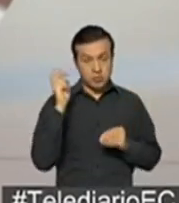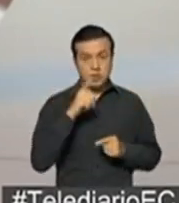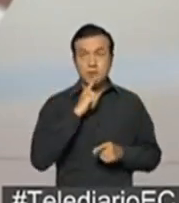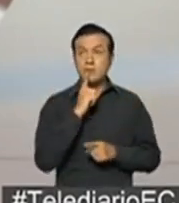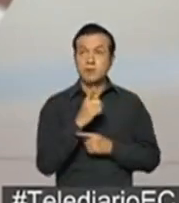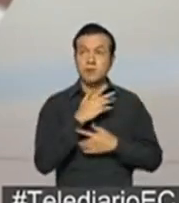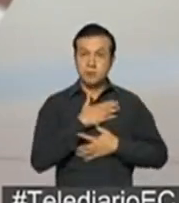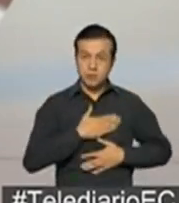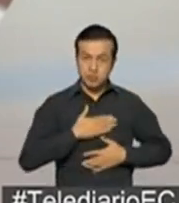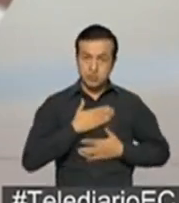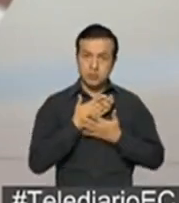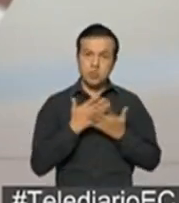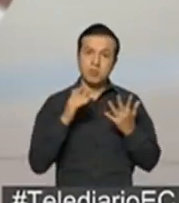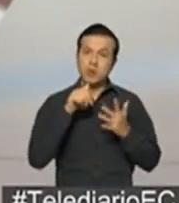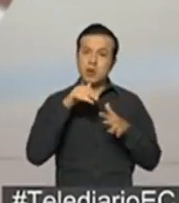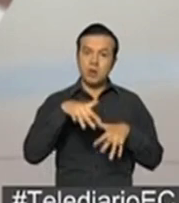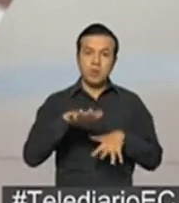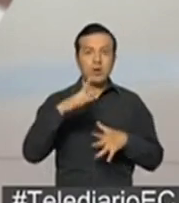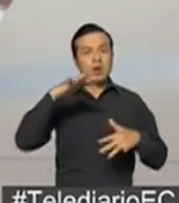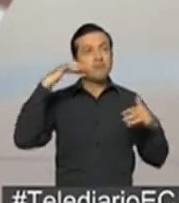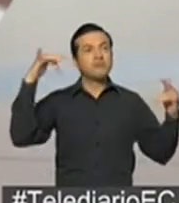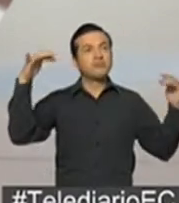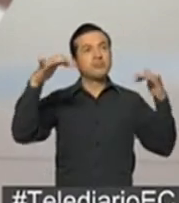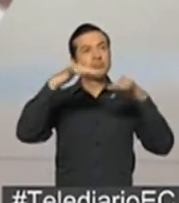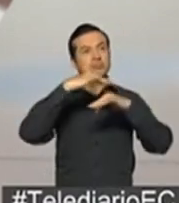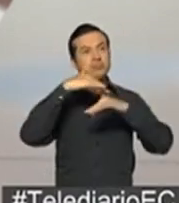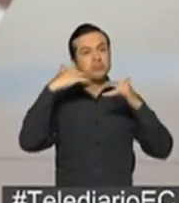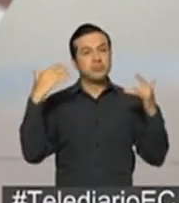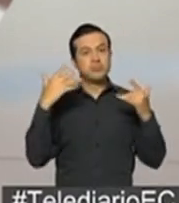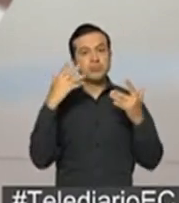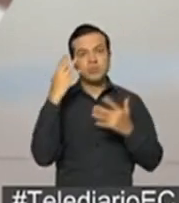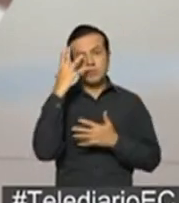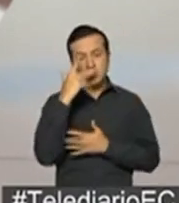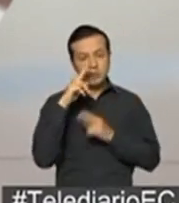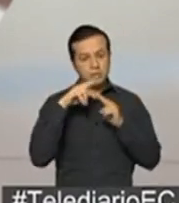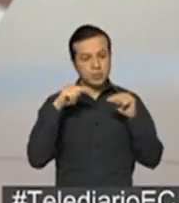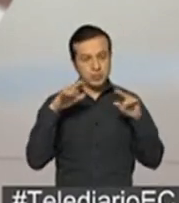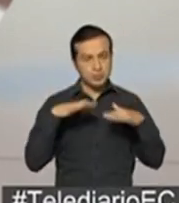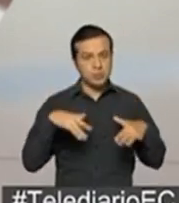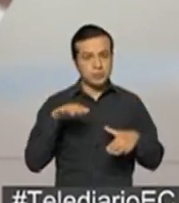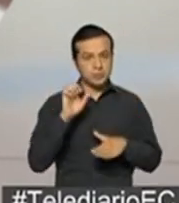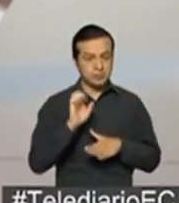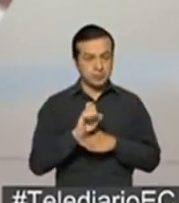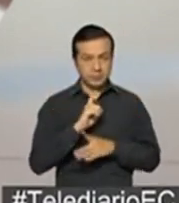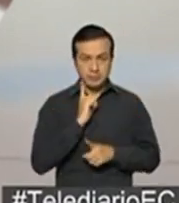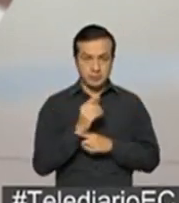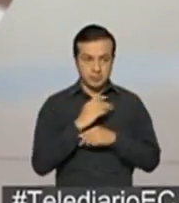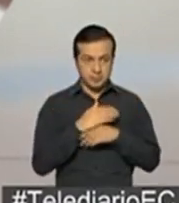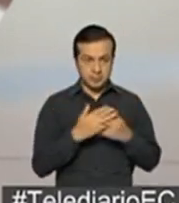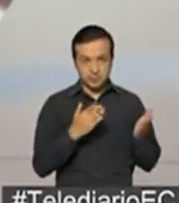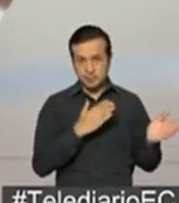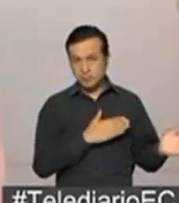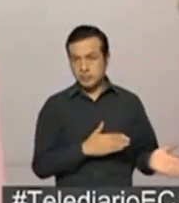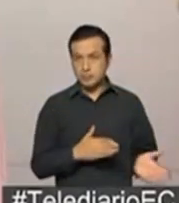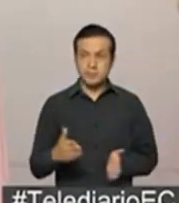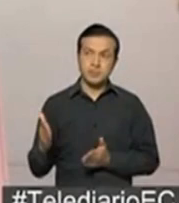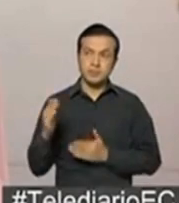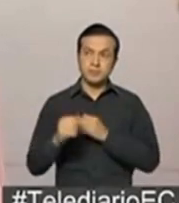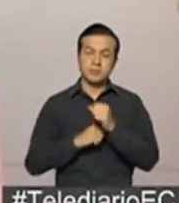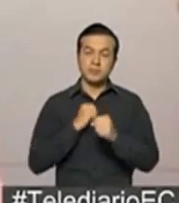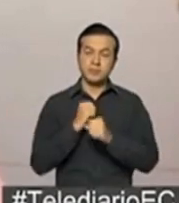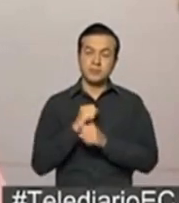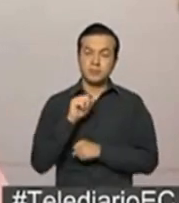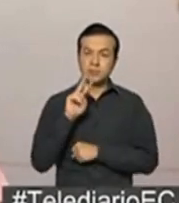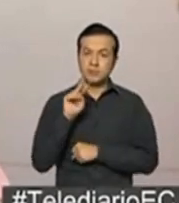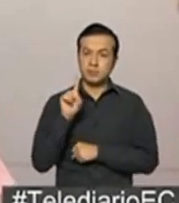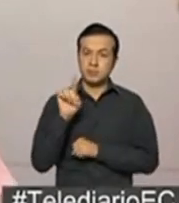que disfruten de eso, del mar, del clima, de las bondades de la naturaleza que tenemos aquí como Ecuador. ¿Cómo va cerrando el